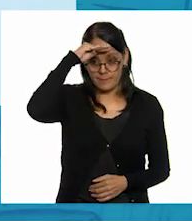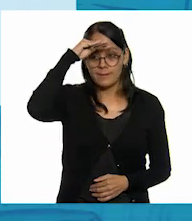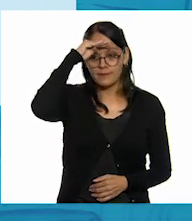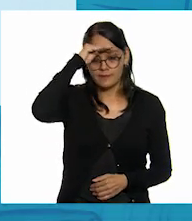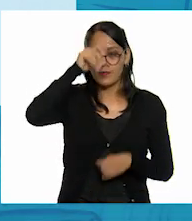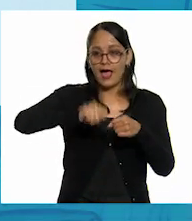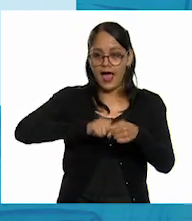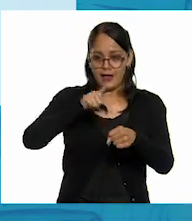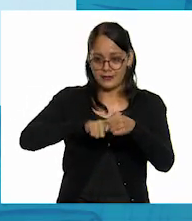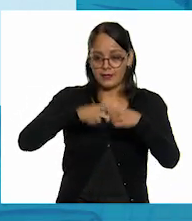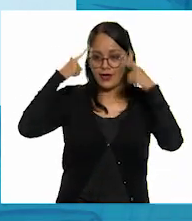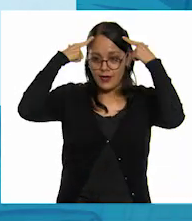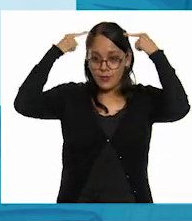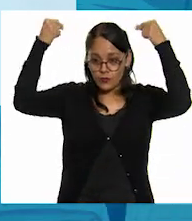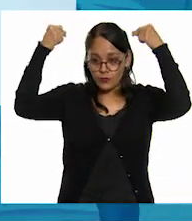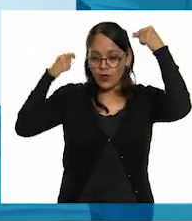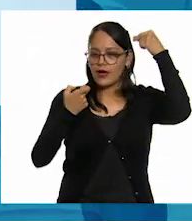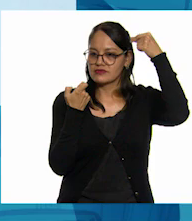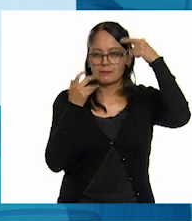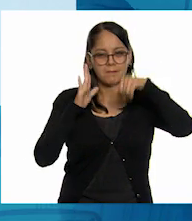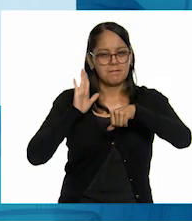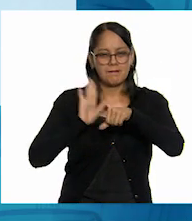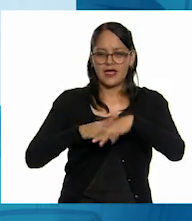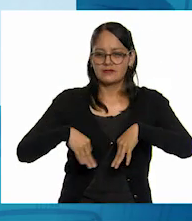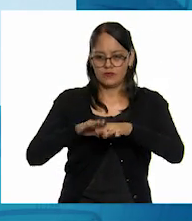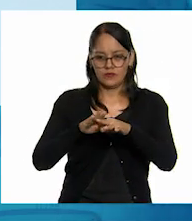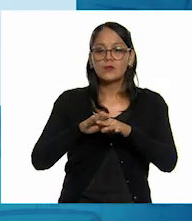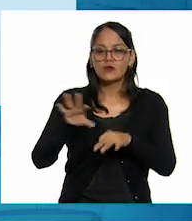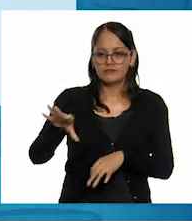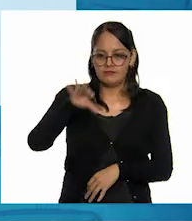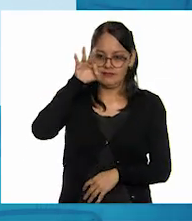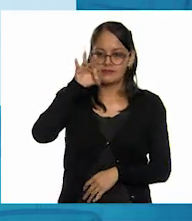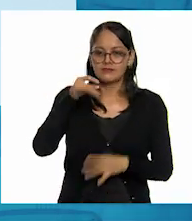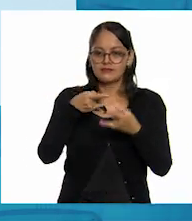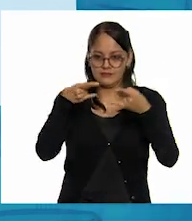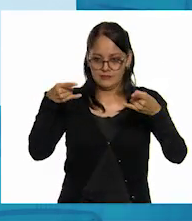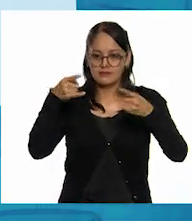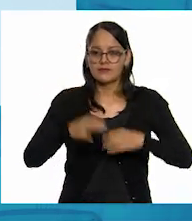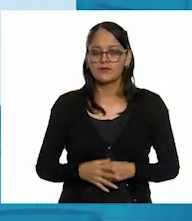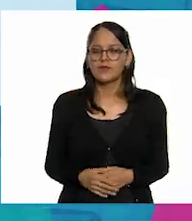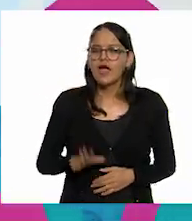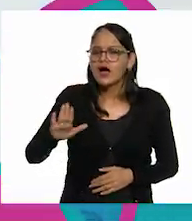de los personajes principales. Ahora dinos, ¿cuál es la trama?